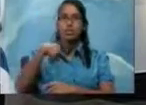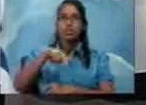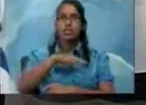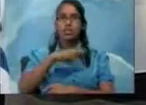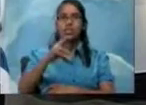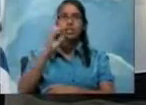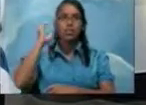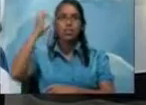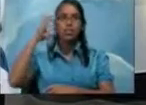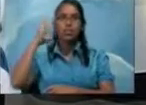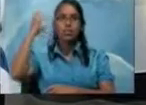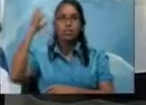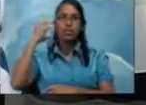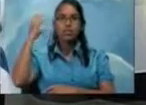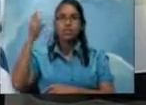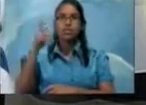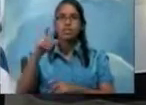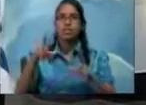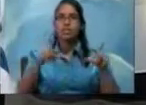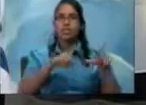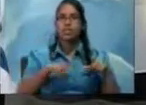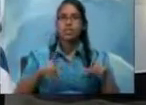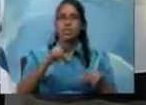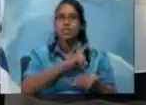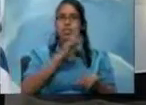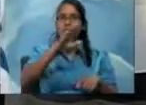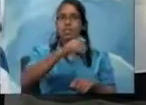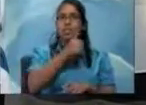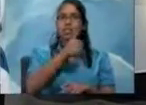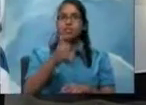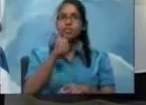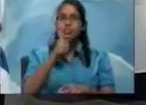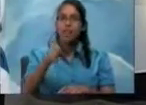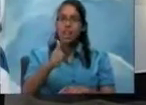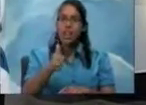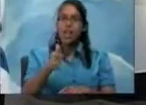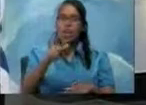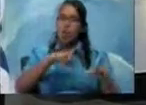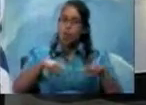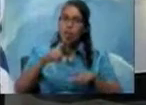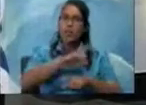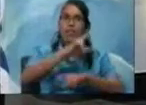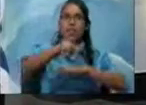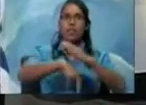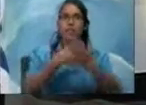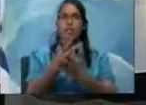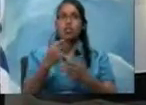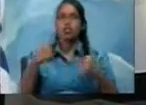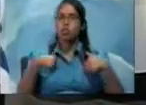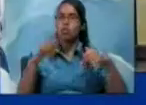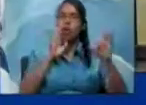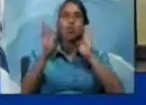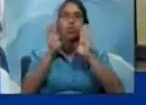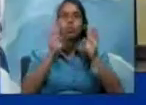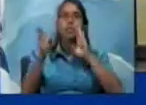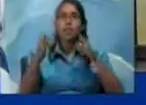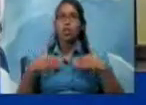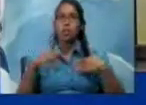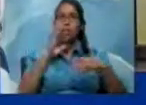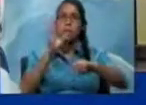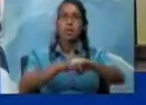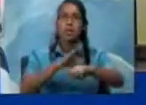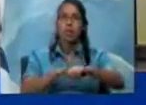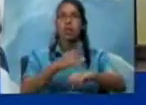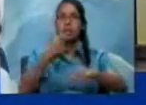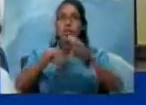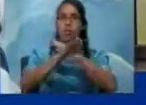loquera señor en lugar de estar ayunando en lugar de estar yo hubiera confesado mi pecado Le